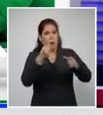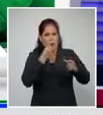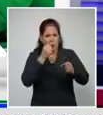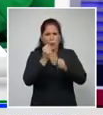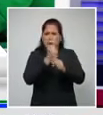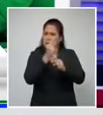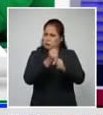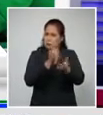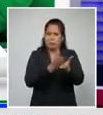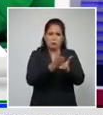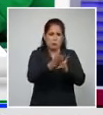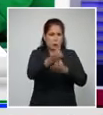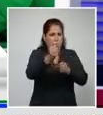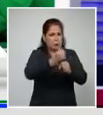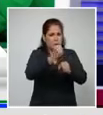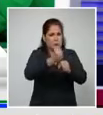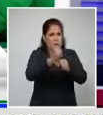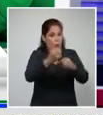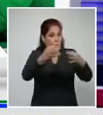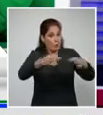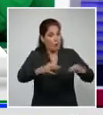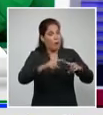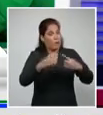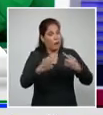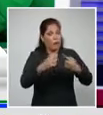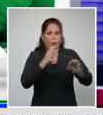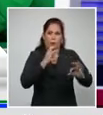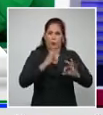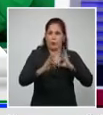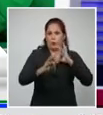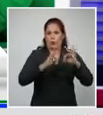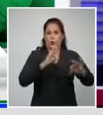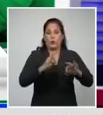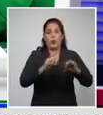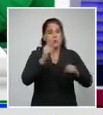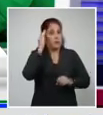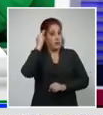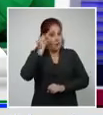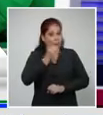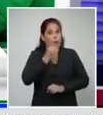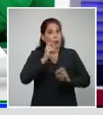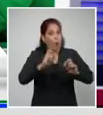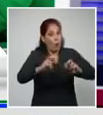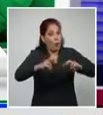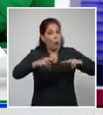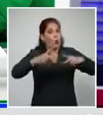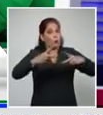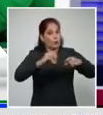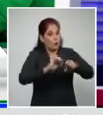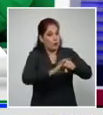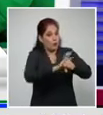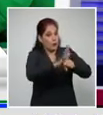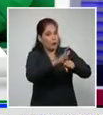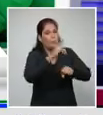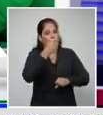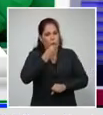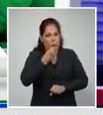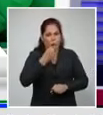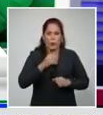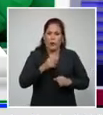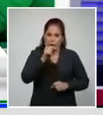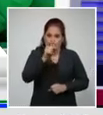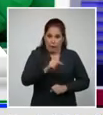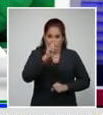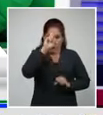actividades, pero que no están exentos y de hecho se hace un seguimiento por el personal de